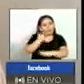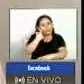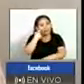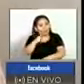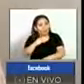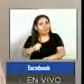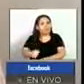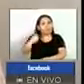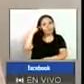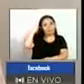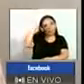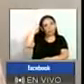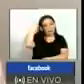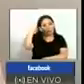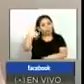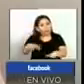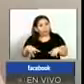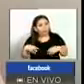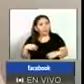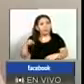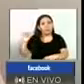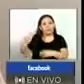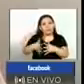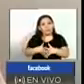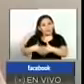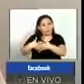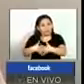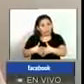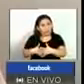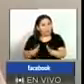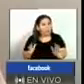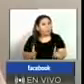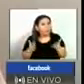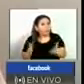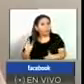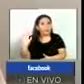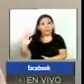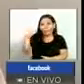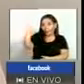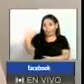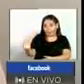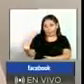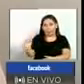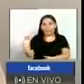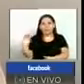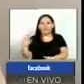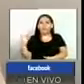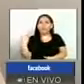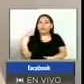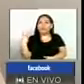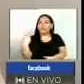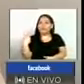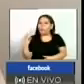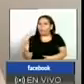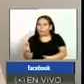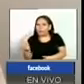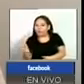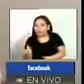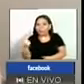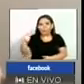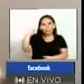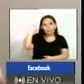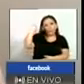importante en la estrategia en los Estados Unidos esta vez y en voz de su director se habló de la importancia